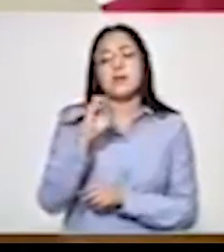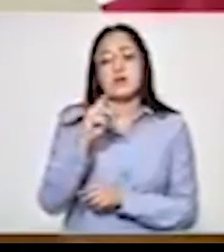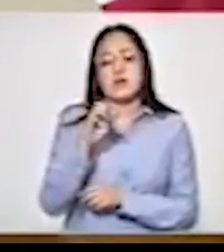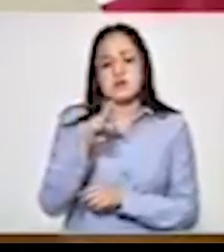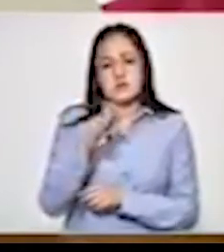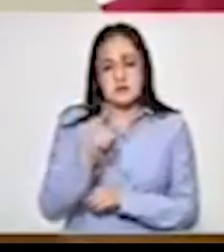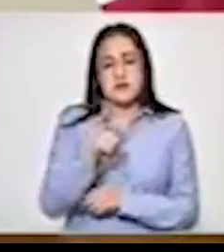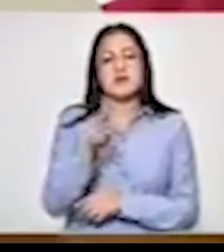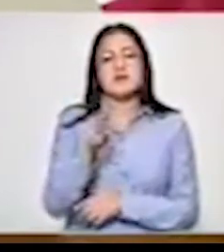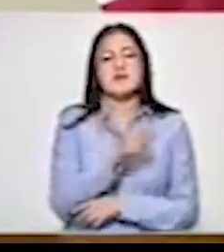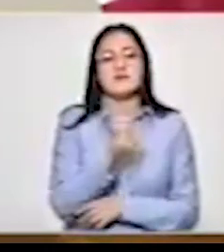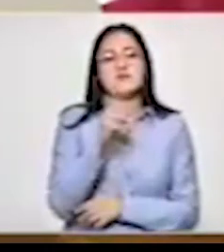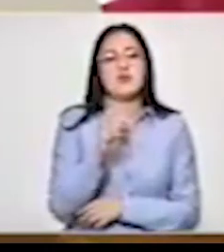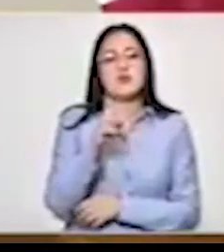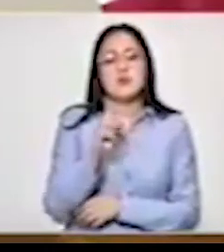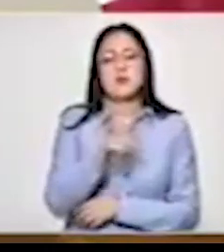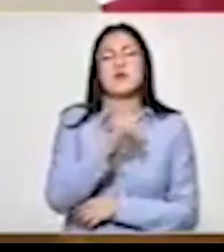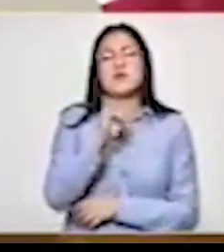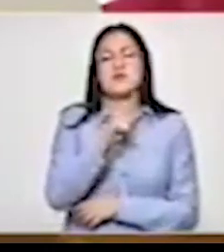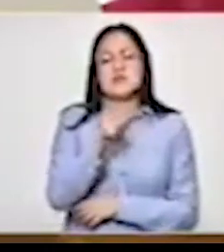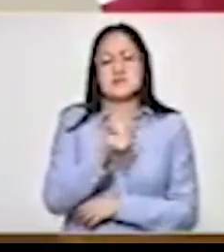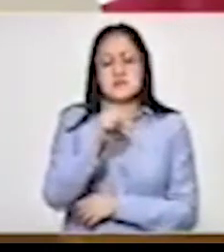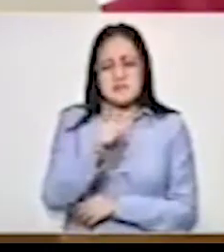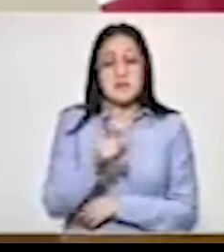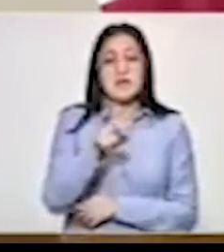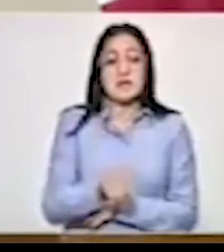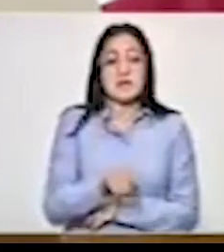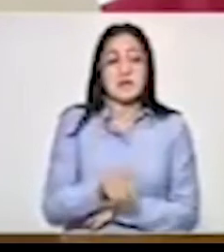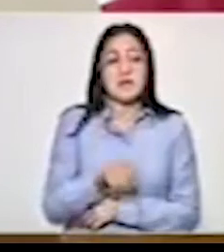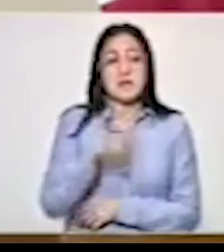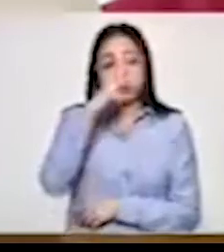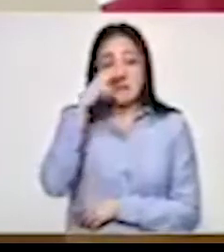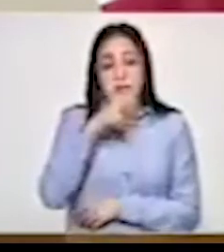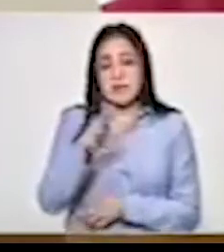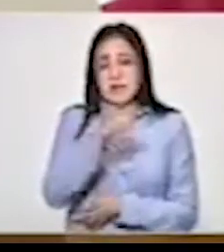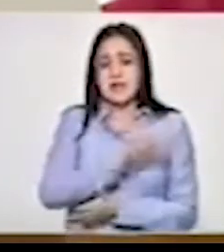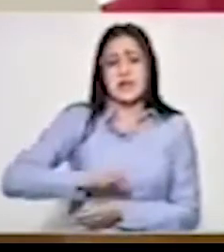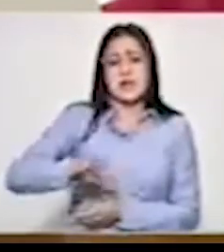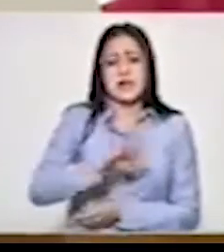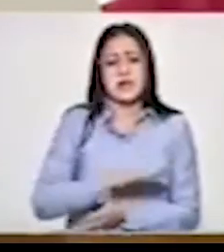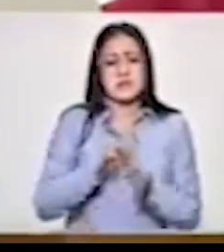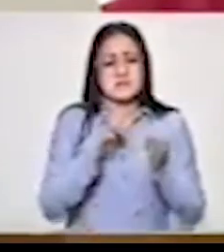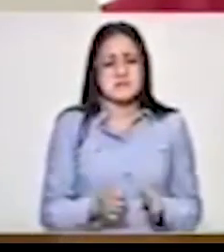Popocatépetl, Iztaccíhuatl, están en el país México.